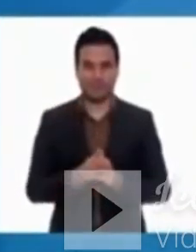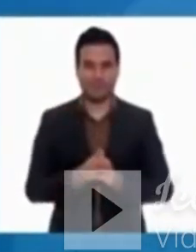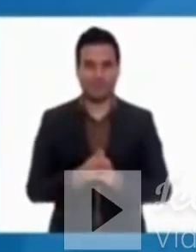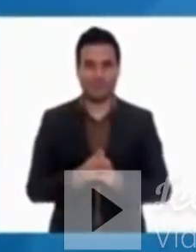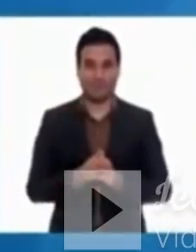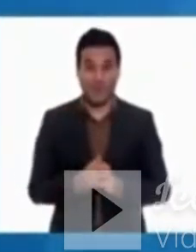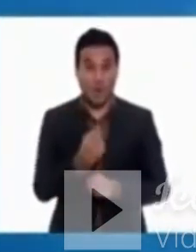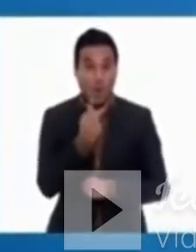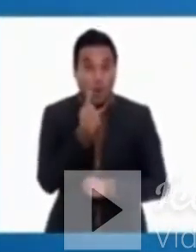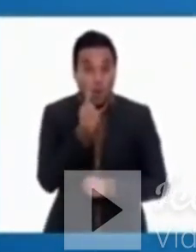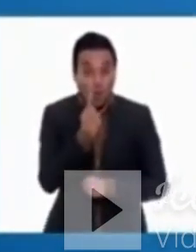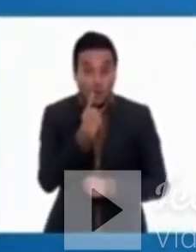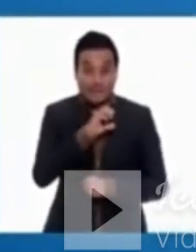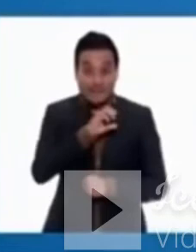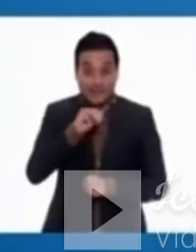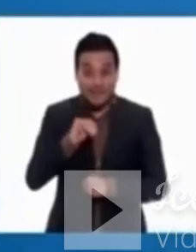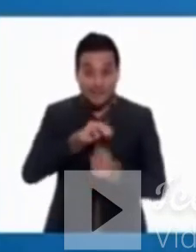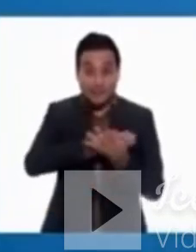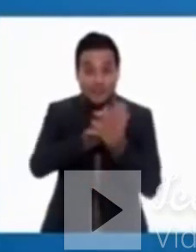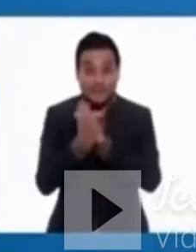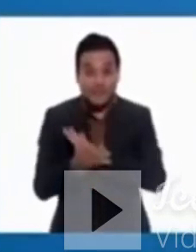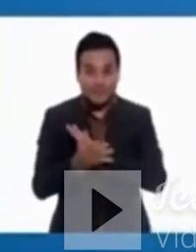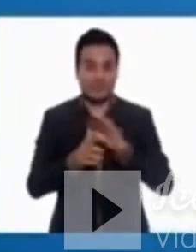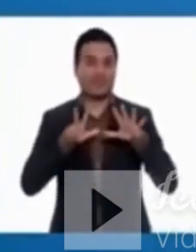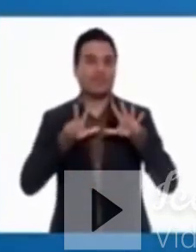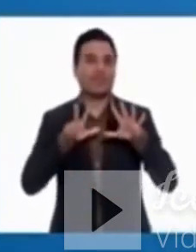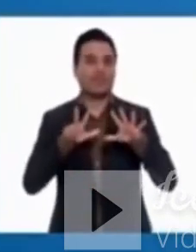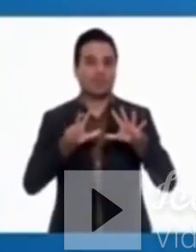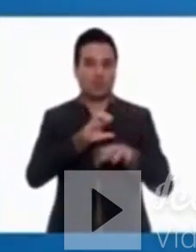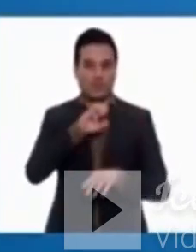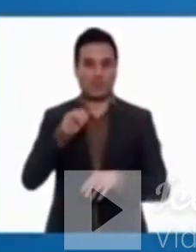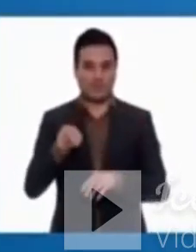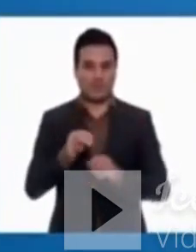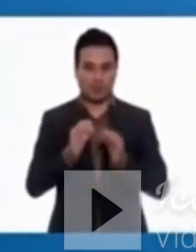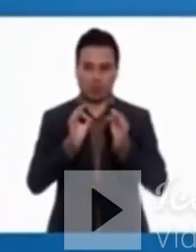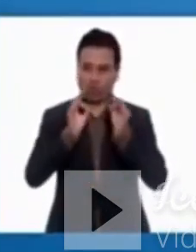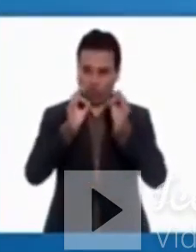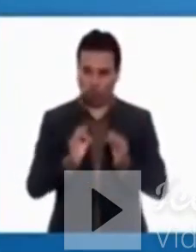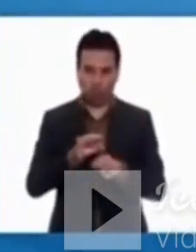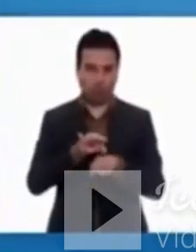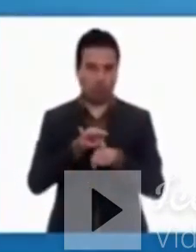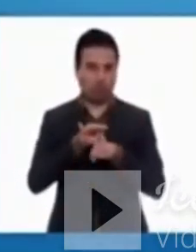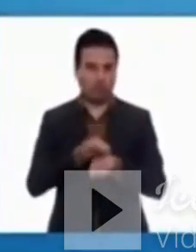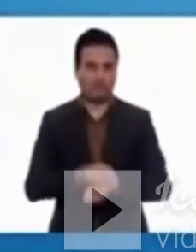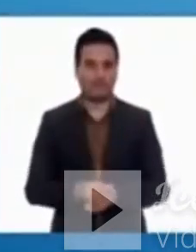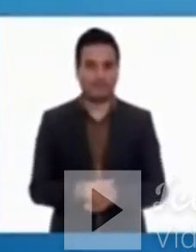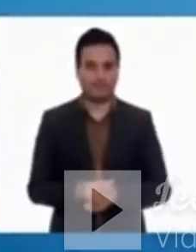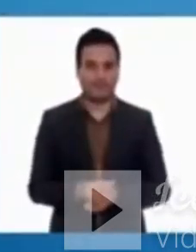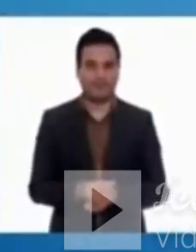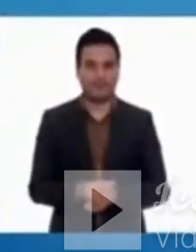Cada centímetro del dibujo representa 18 centímetros en la realidad.